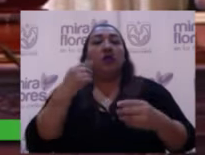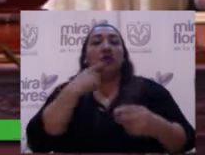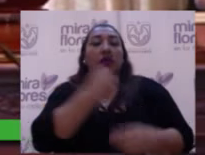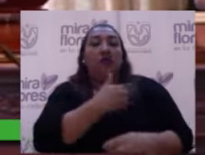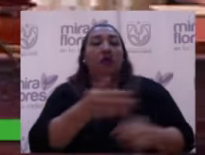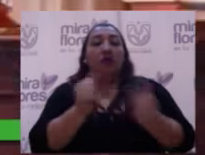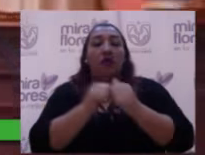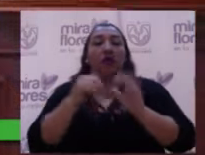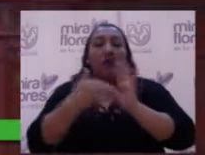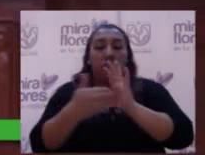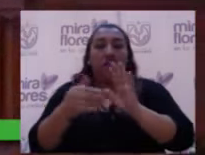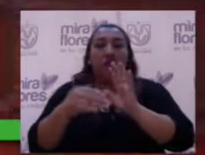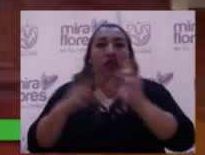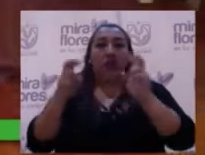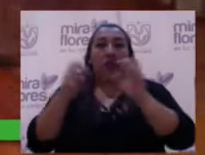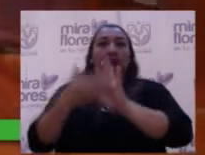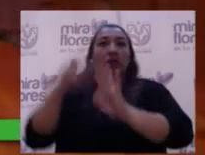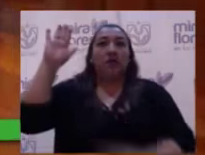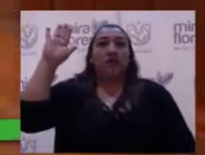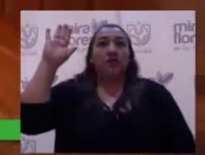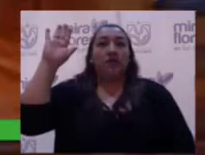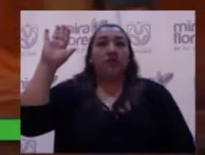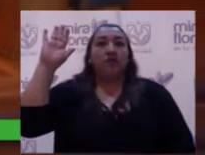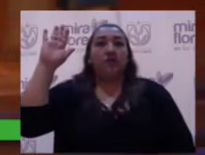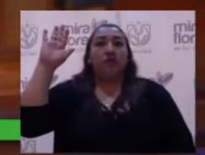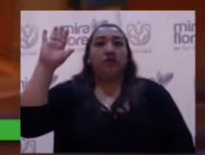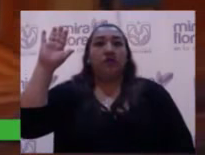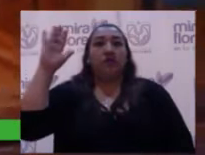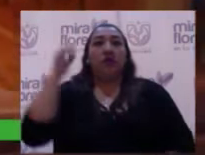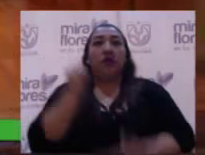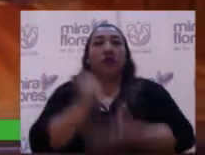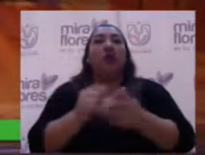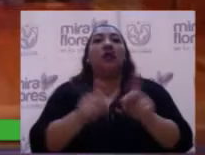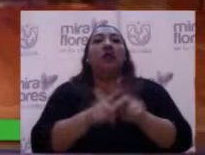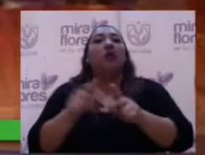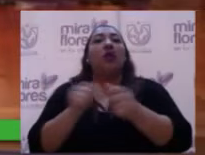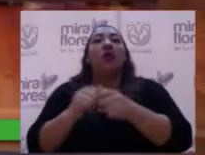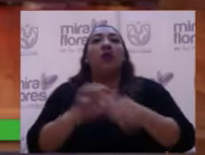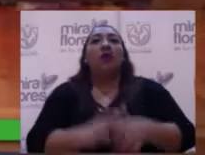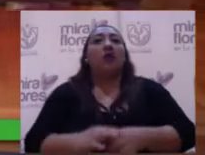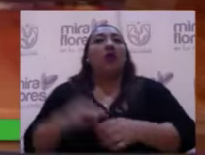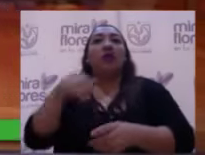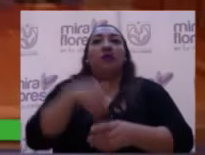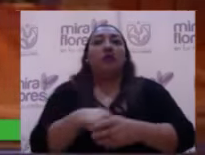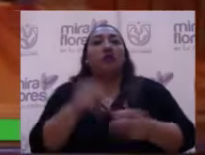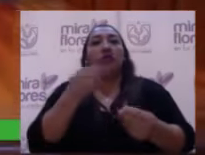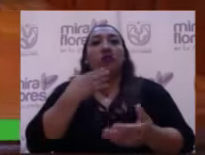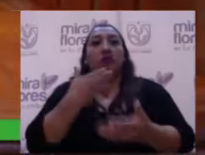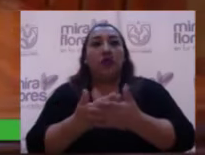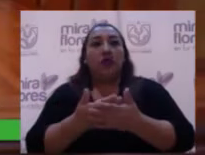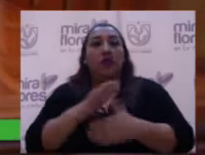de ello, si no se expresan en señal de conformidad. Se aprueba también por unanimidad de votos.